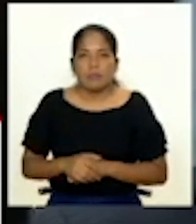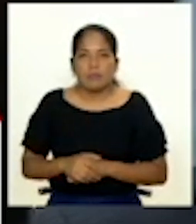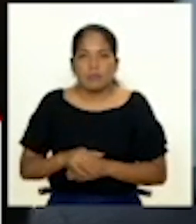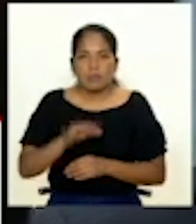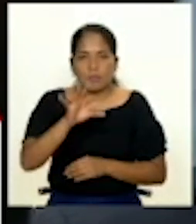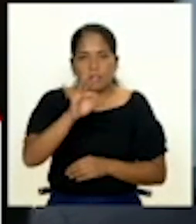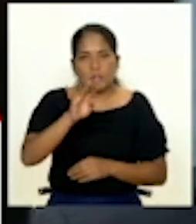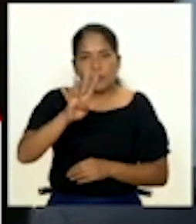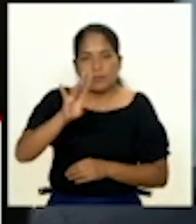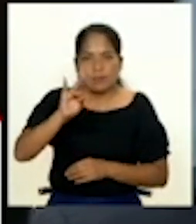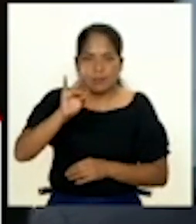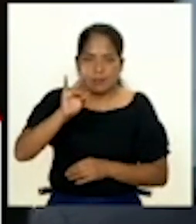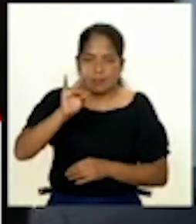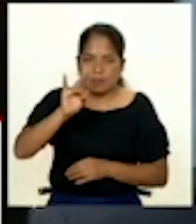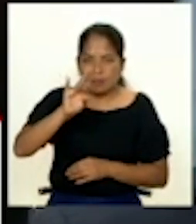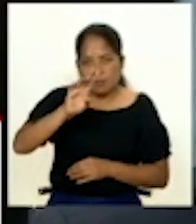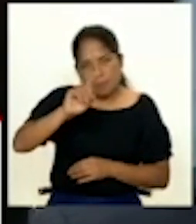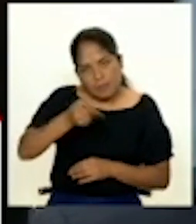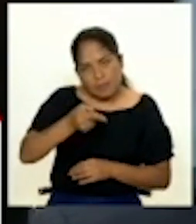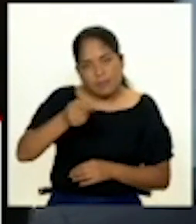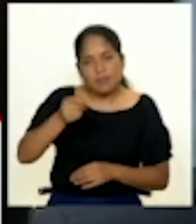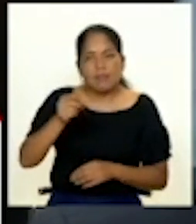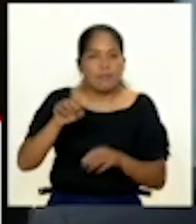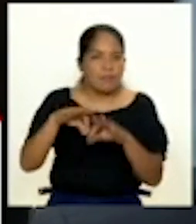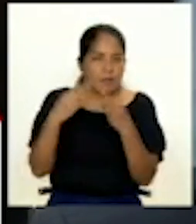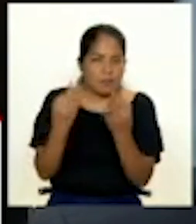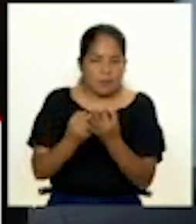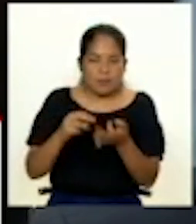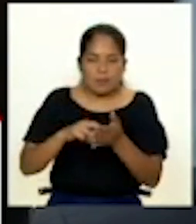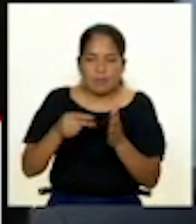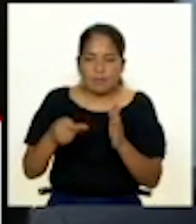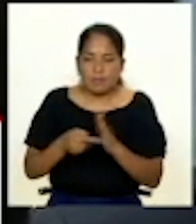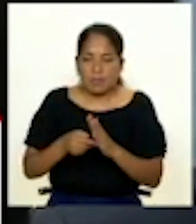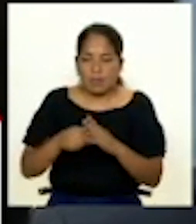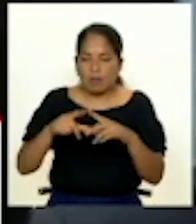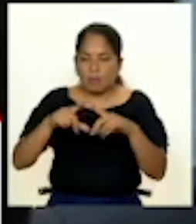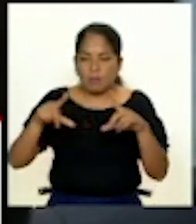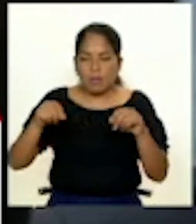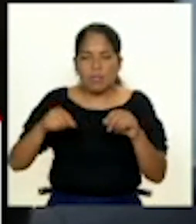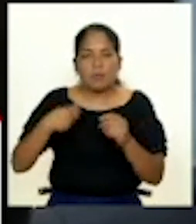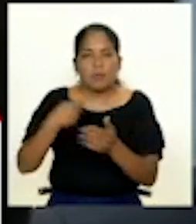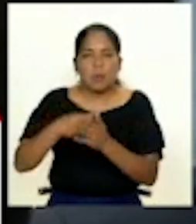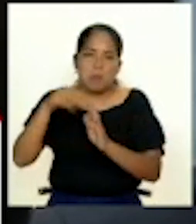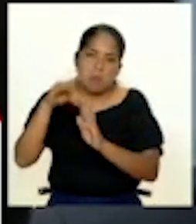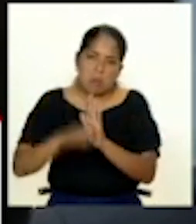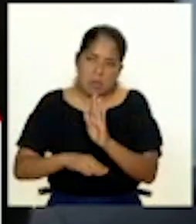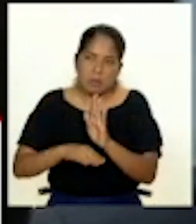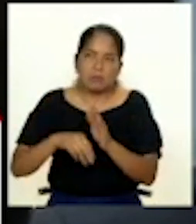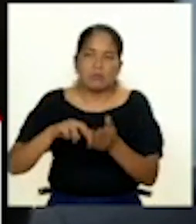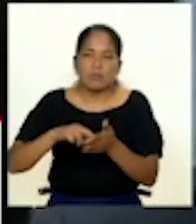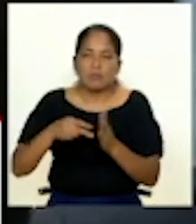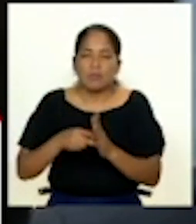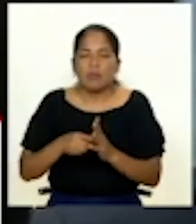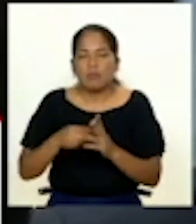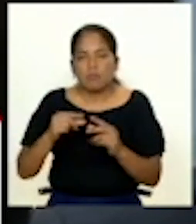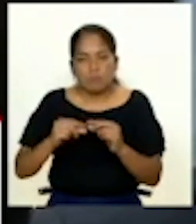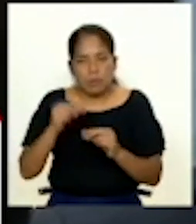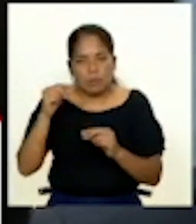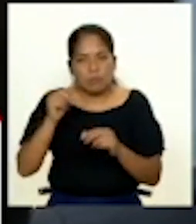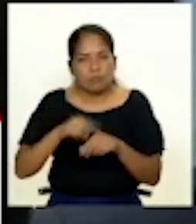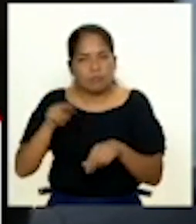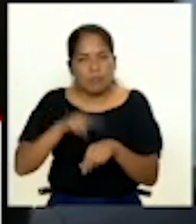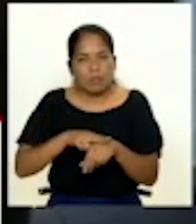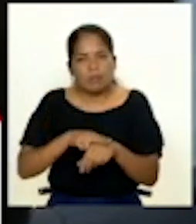946 mil familias. Esto es a la hora de la compra del gas, con esos vales se le disminuye el precio, ¿no? También tenemos un